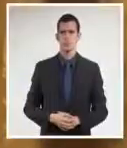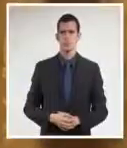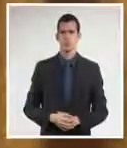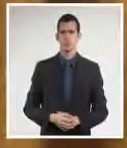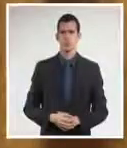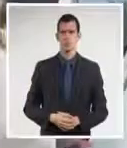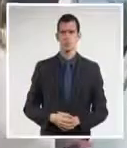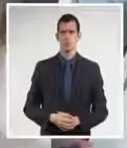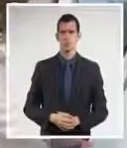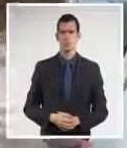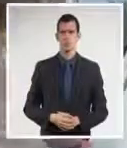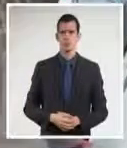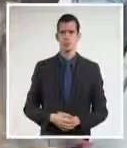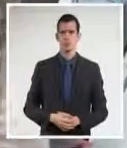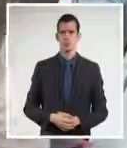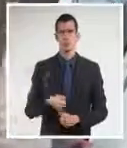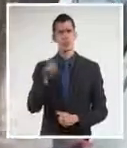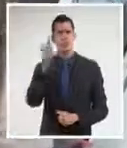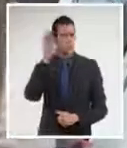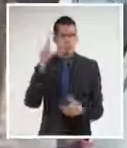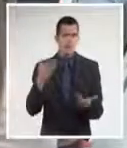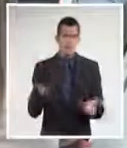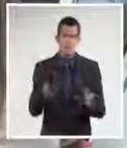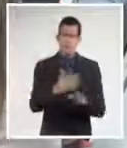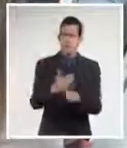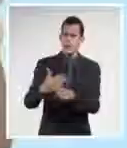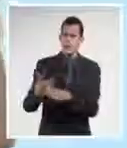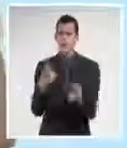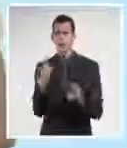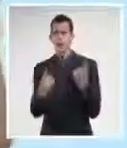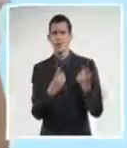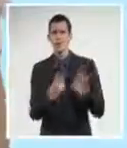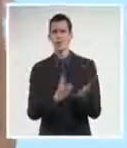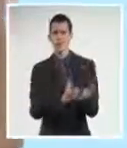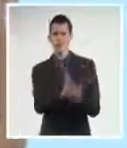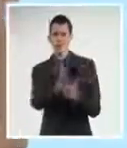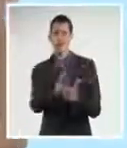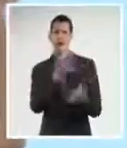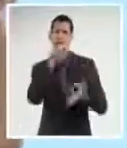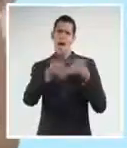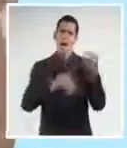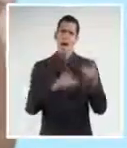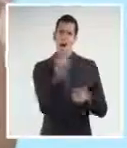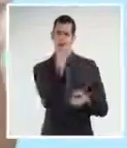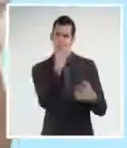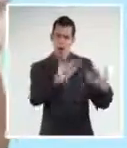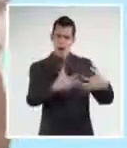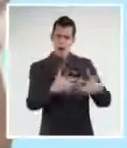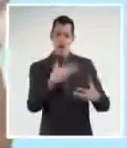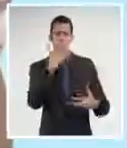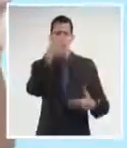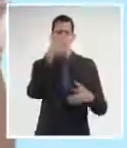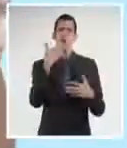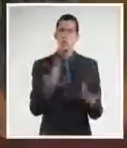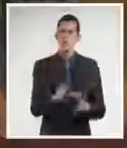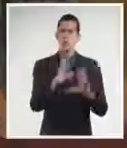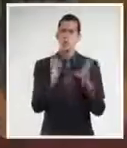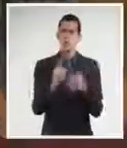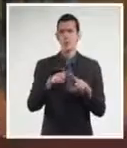alimentos trascendentales para la aplicación de la ciencia a esa actividad en una provincia eminentemente agrícola como San